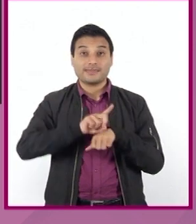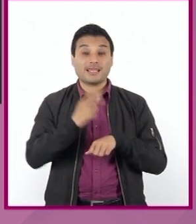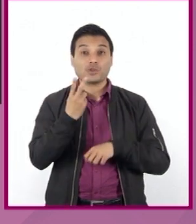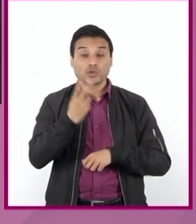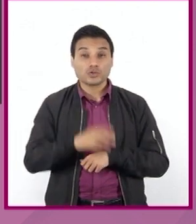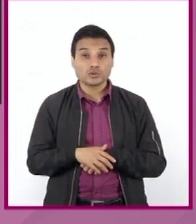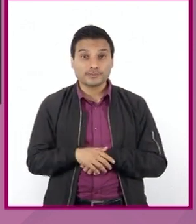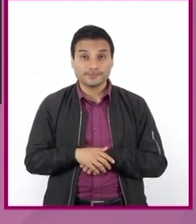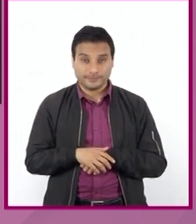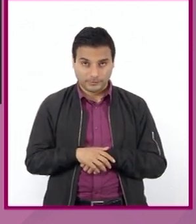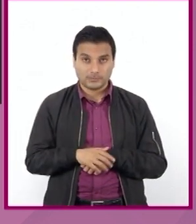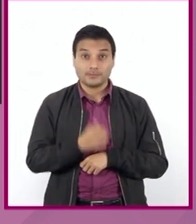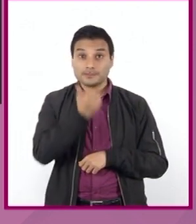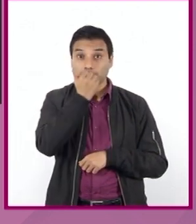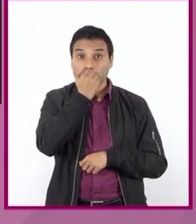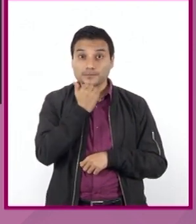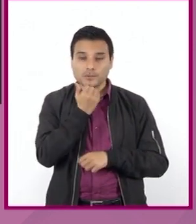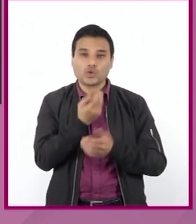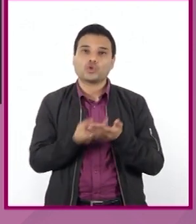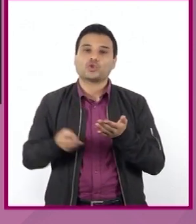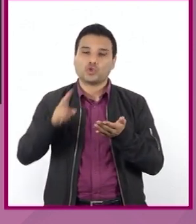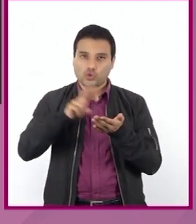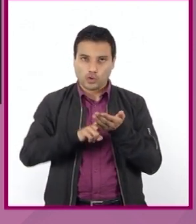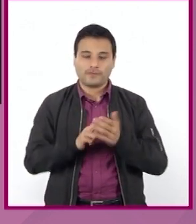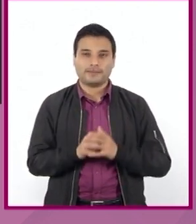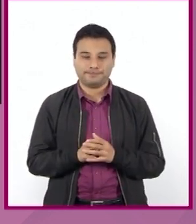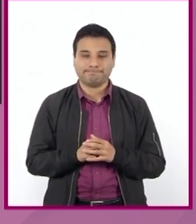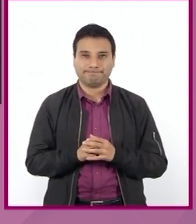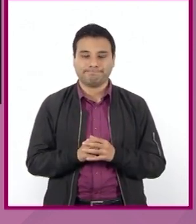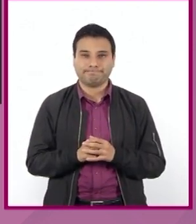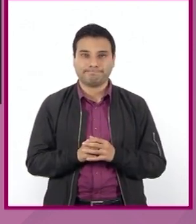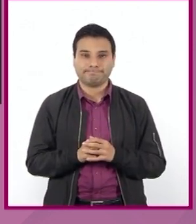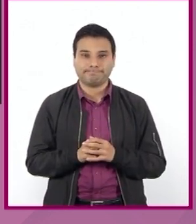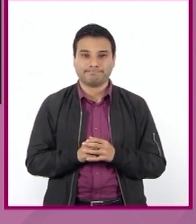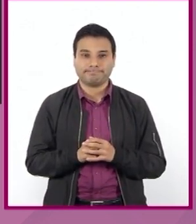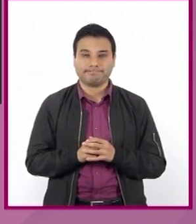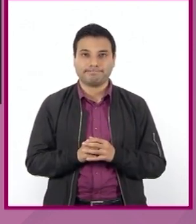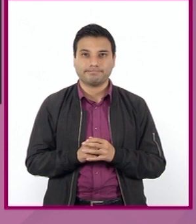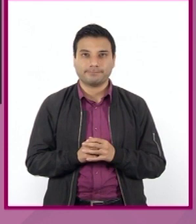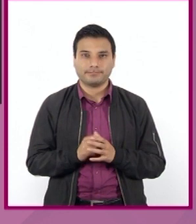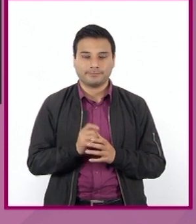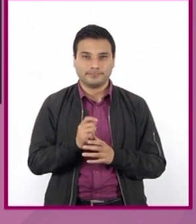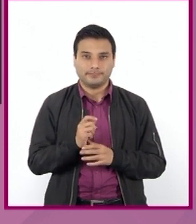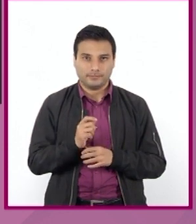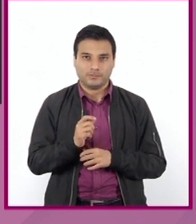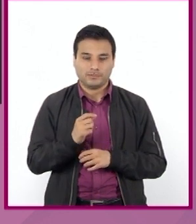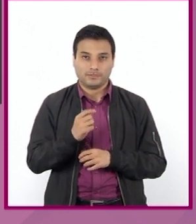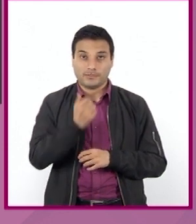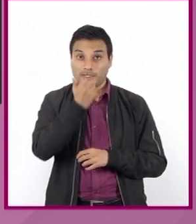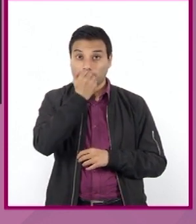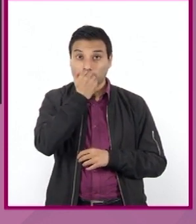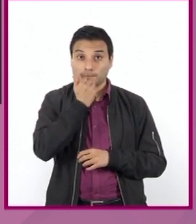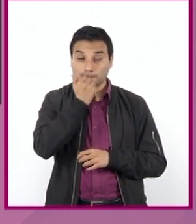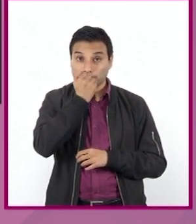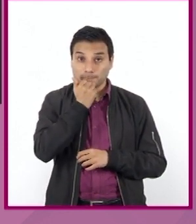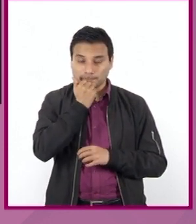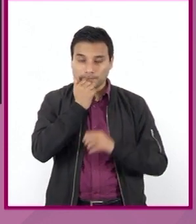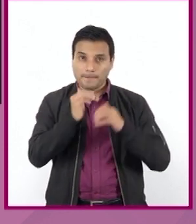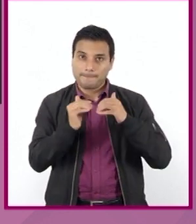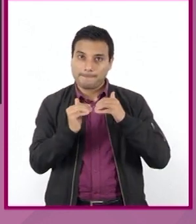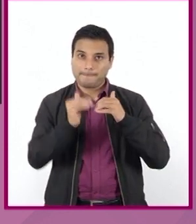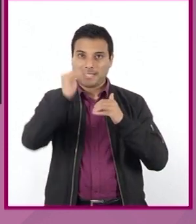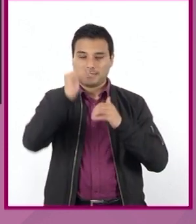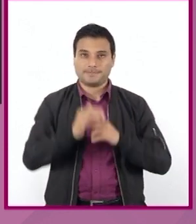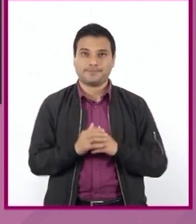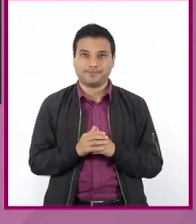se ha consumido el doble de la cantidad en kilogramos de azúcar que se consume el día anterior. Se duplica